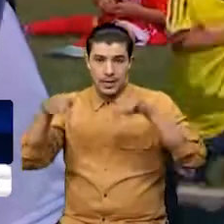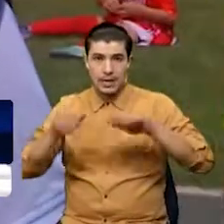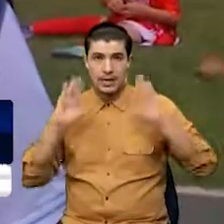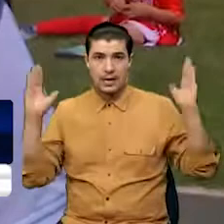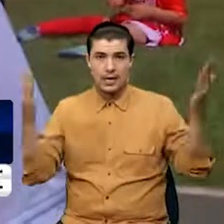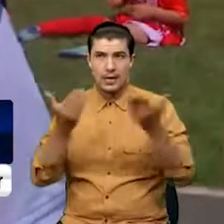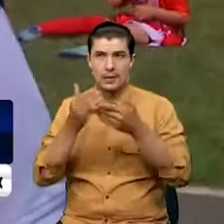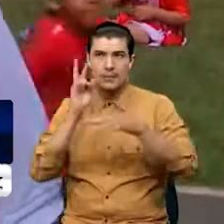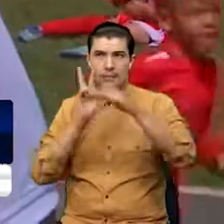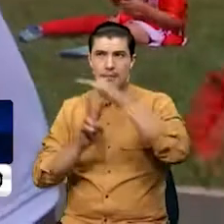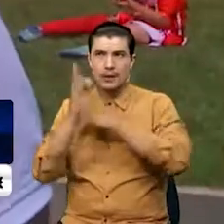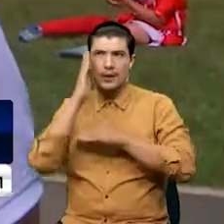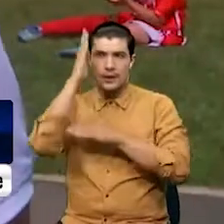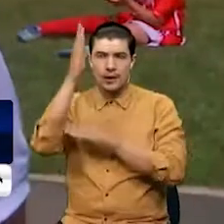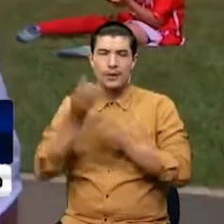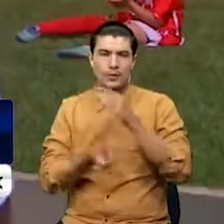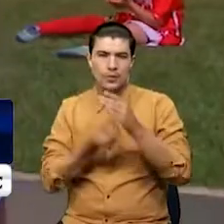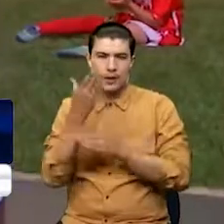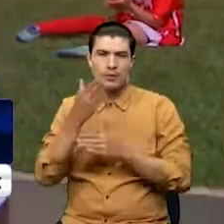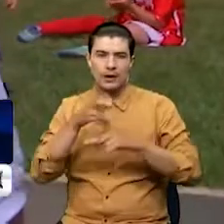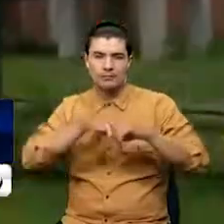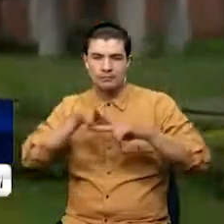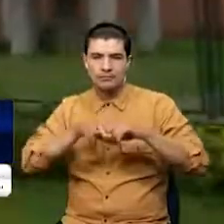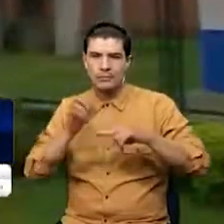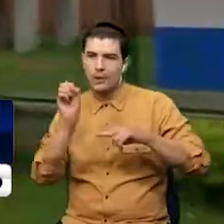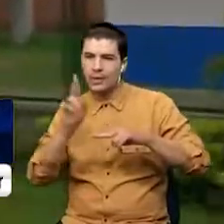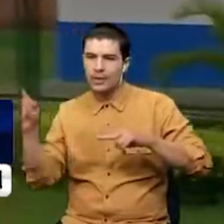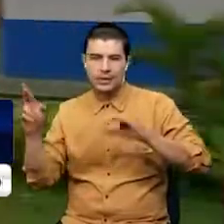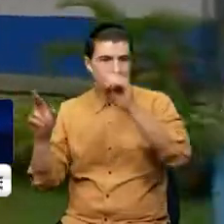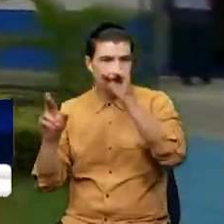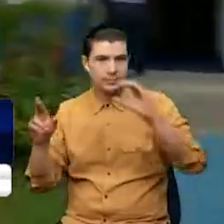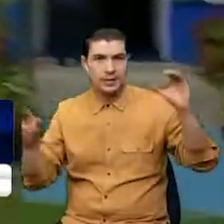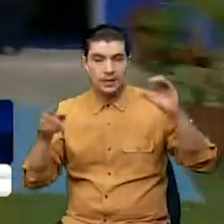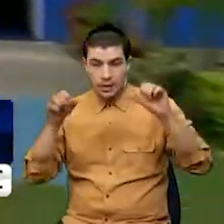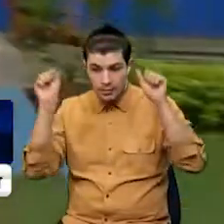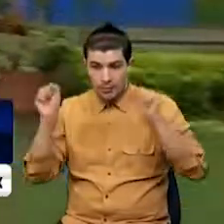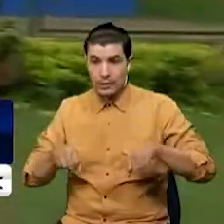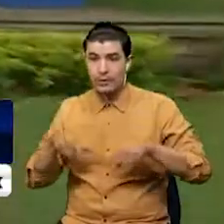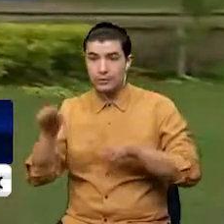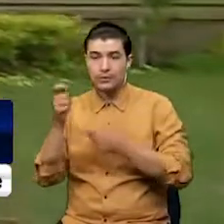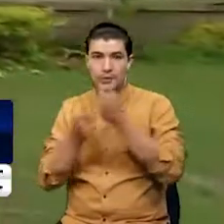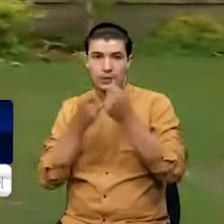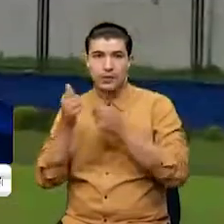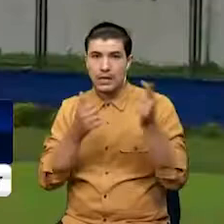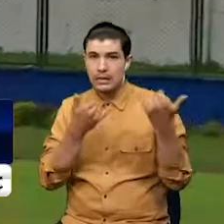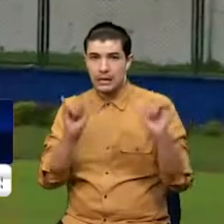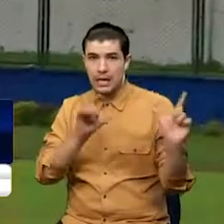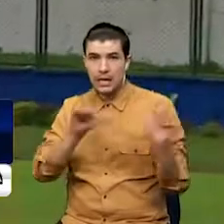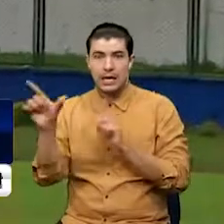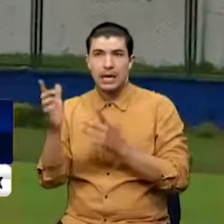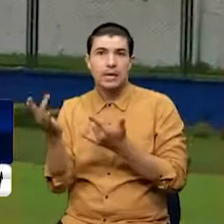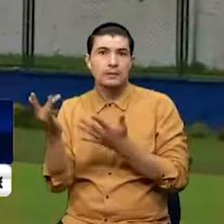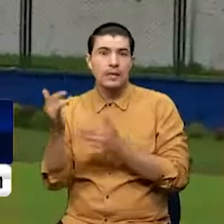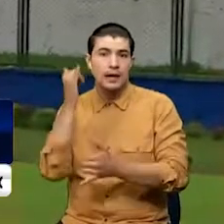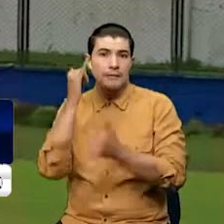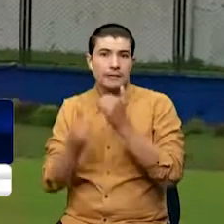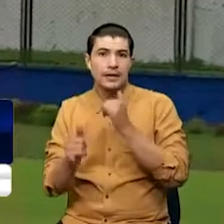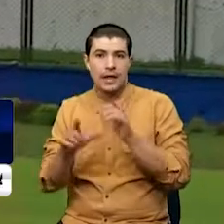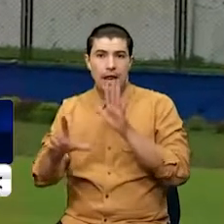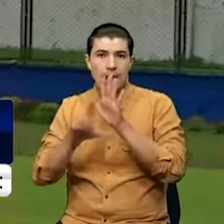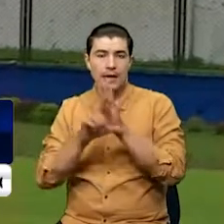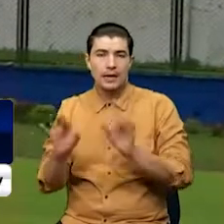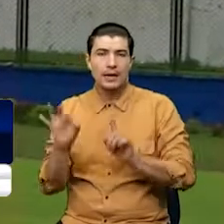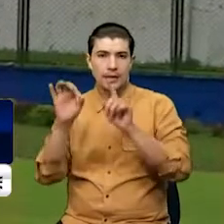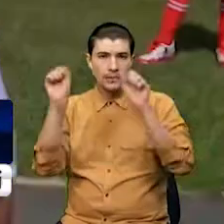proyectadas las nuevas tribunas que van a estar costa oriental y occidental la aprobación del dinero está lista y únicamente espera que termine ley de garantías para empezar el